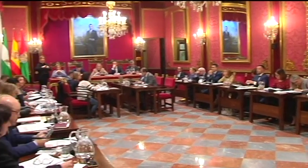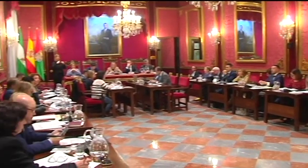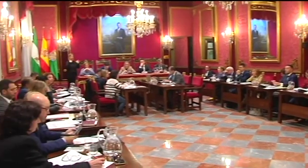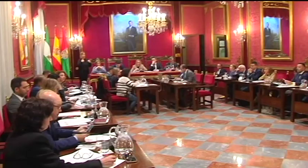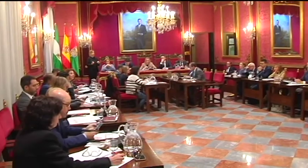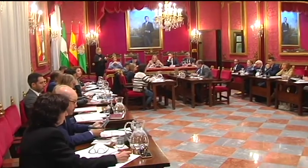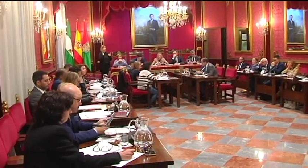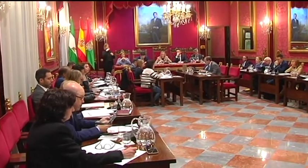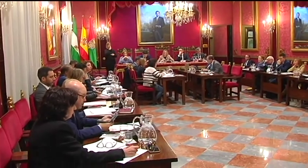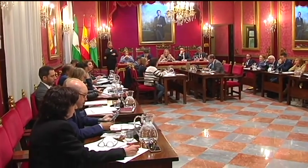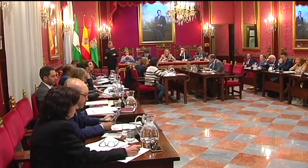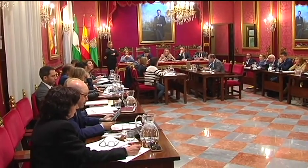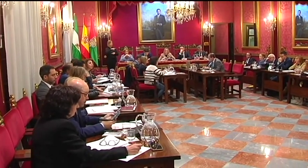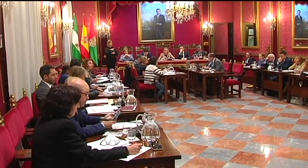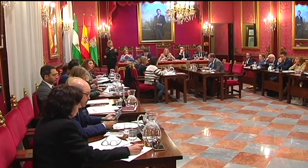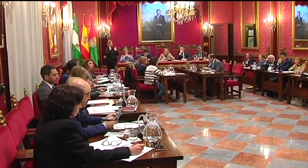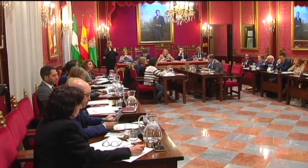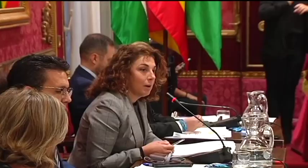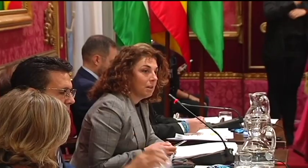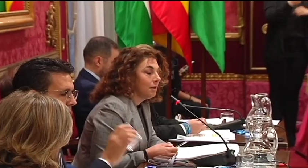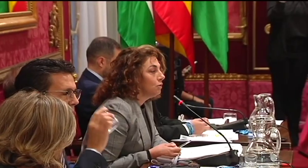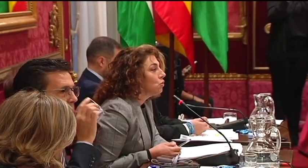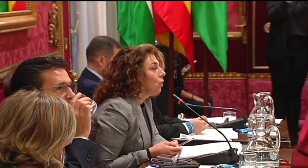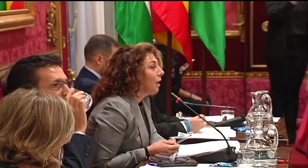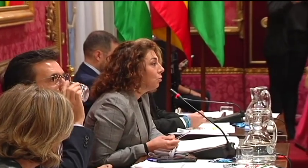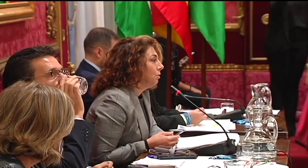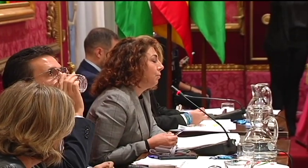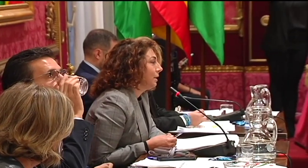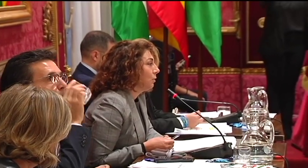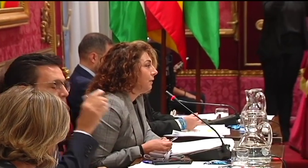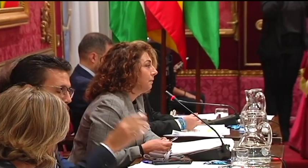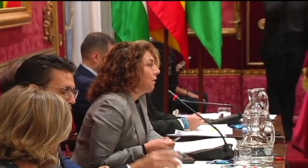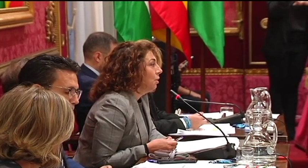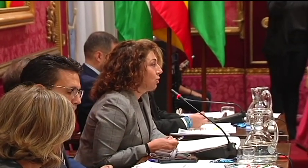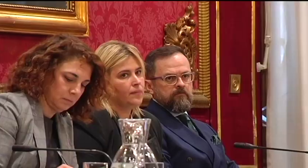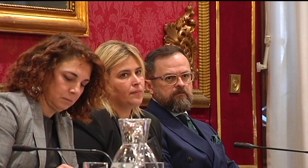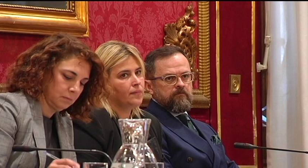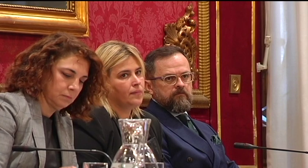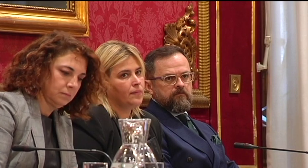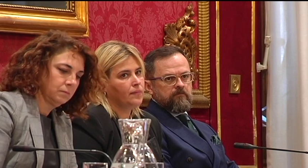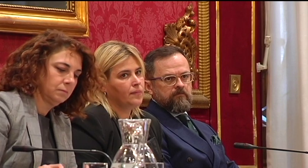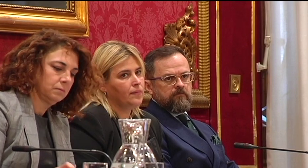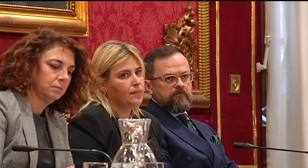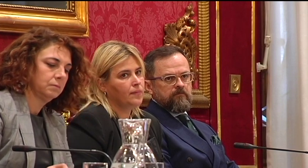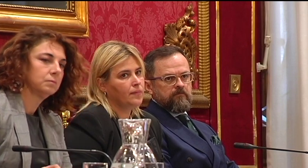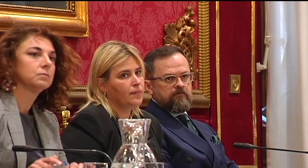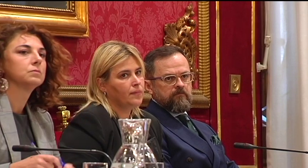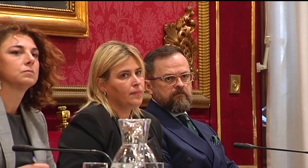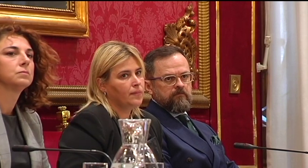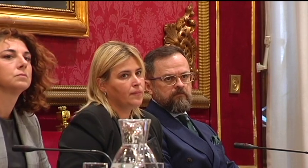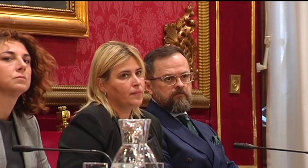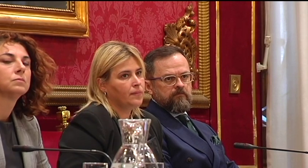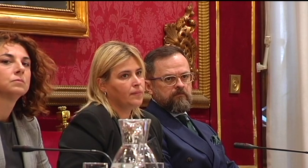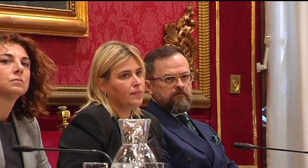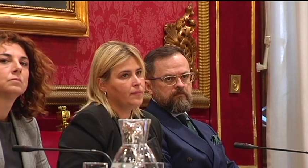motivaciones e iniciativas para la renovación del Plan Municipal sobre Drogas y Adicciones, que pide se renueve y actualice porque está obsoleto y no se